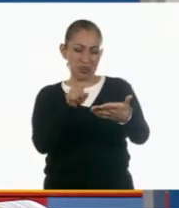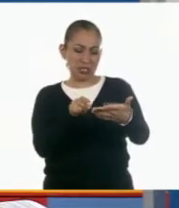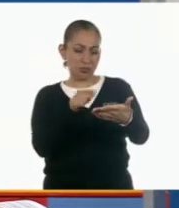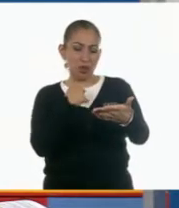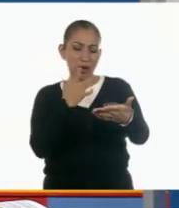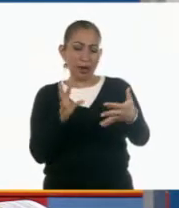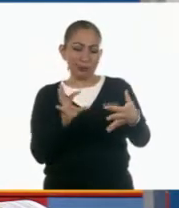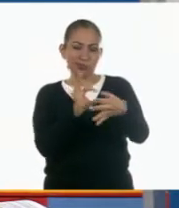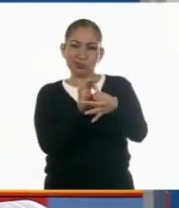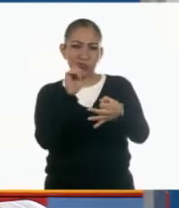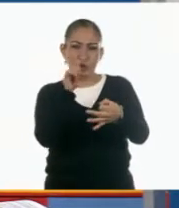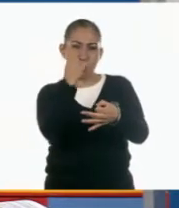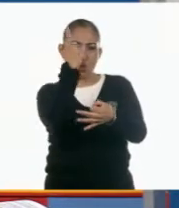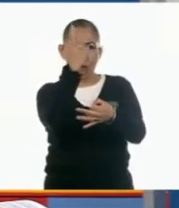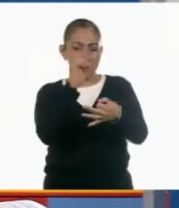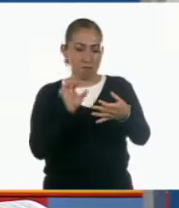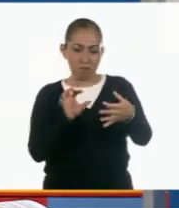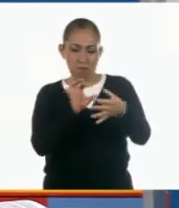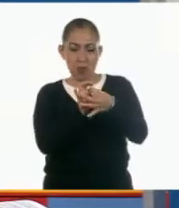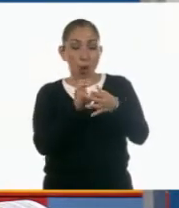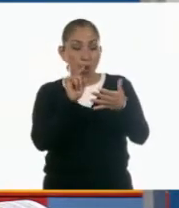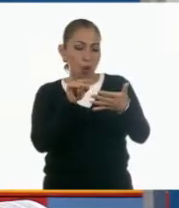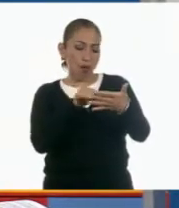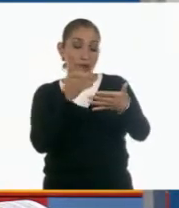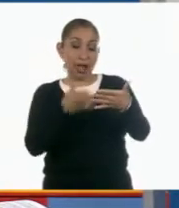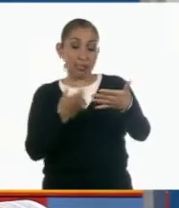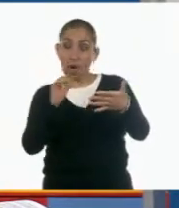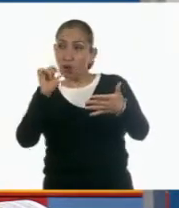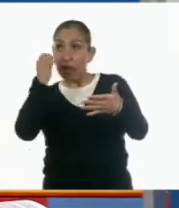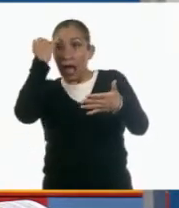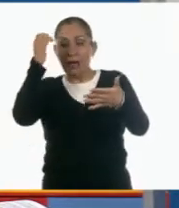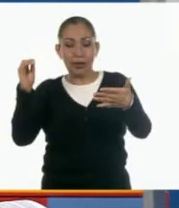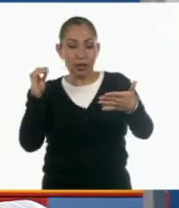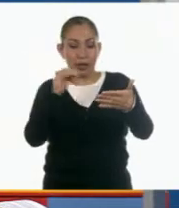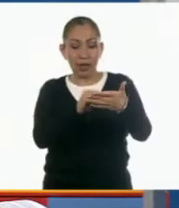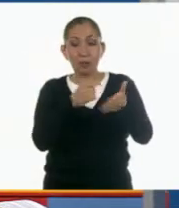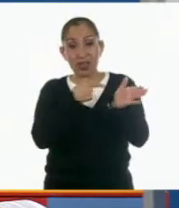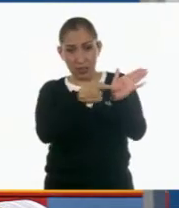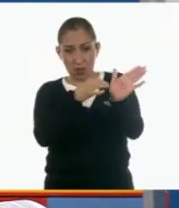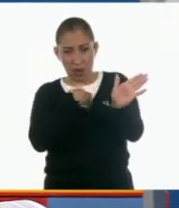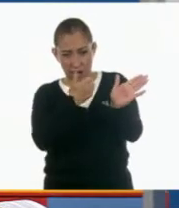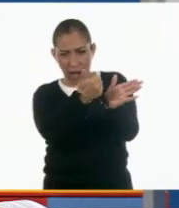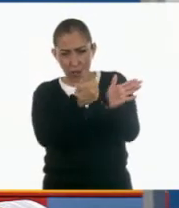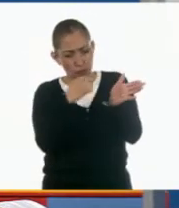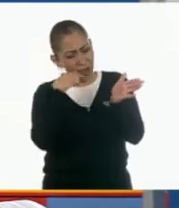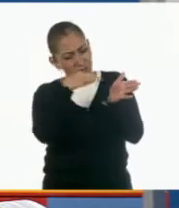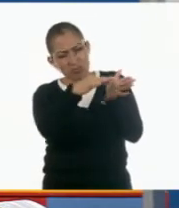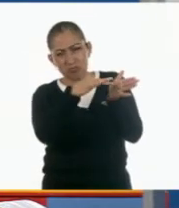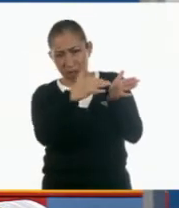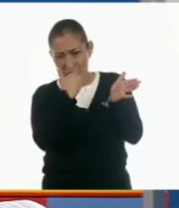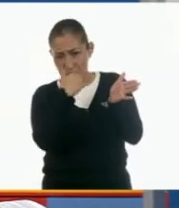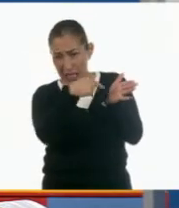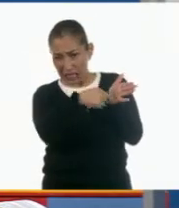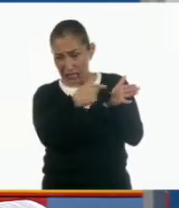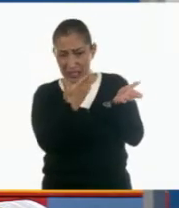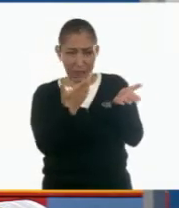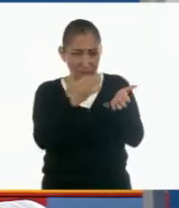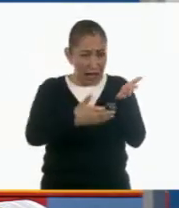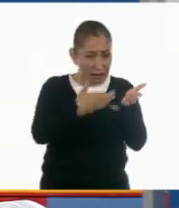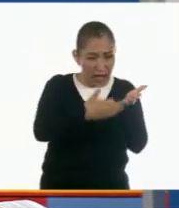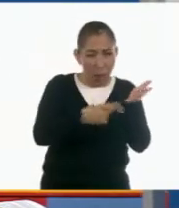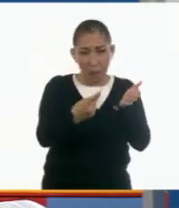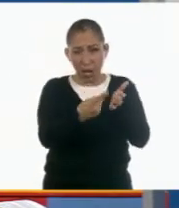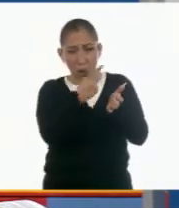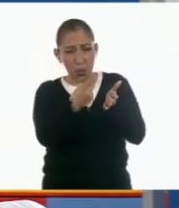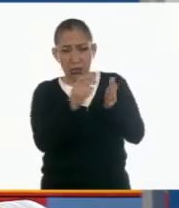podrías conjuntar o cuáles te faltan. Inclusive puedes darlo a leer a alguien más para que lo revise y te diga, ¿sabes que esta